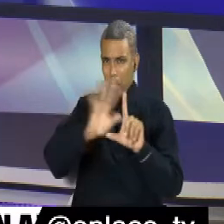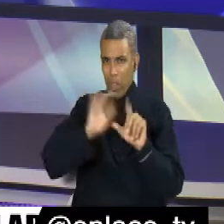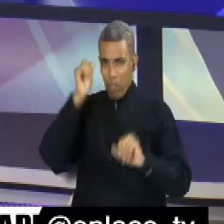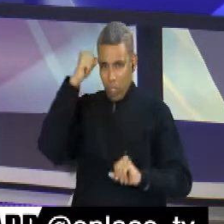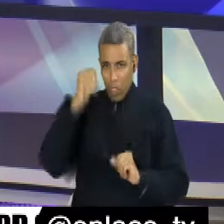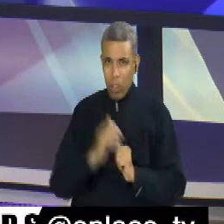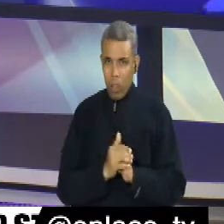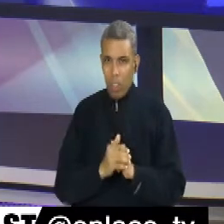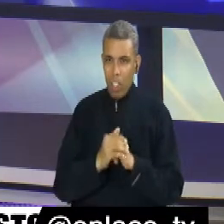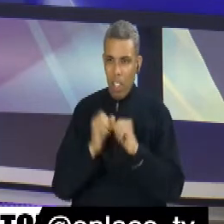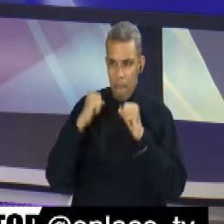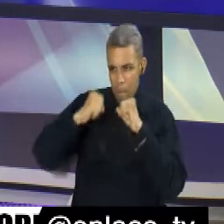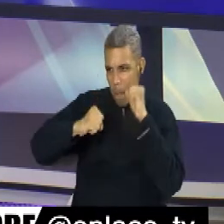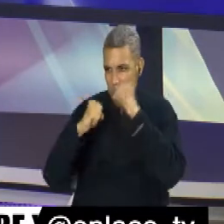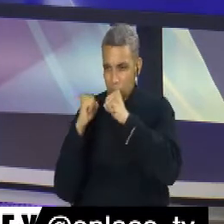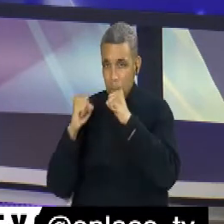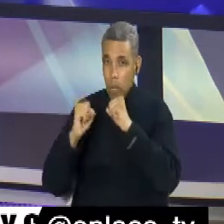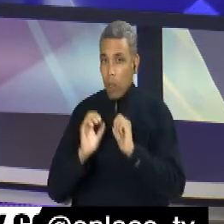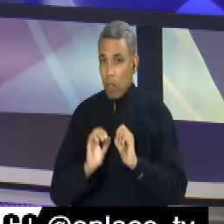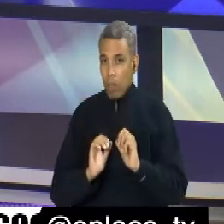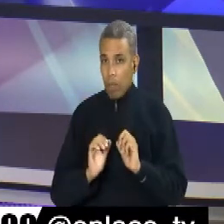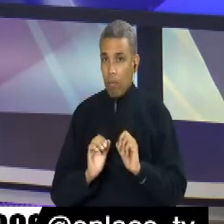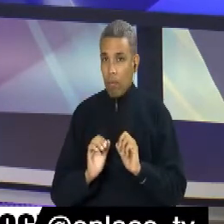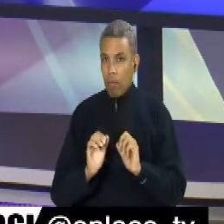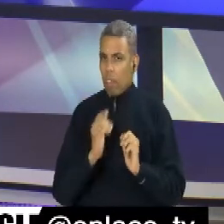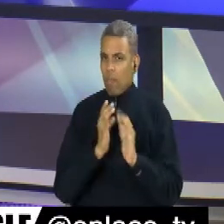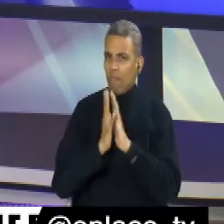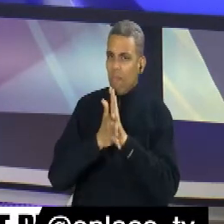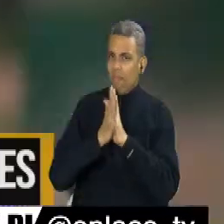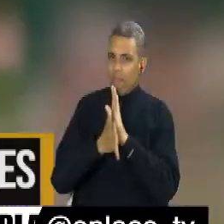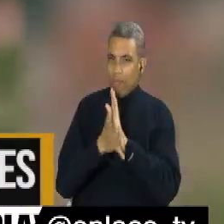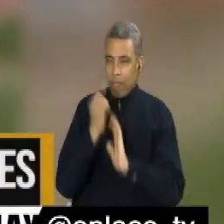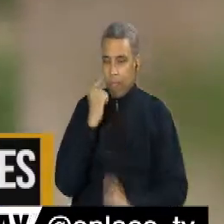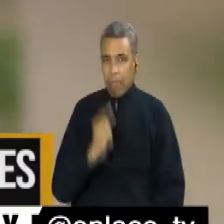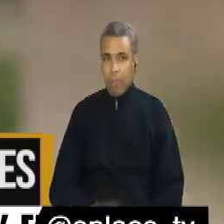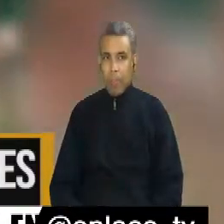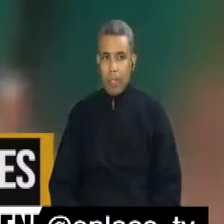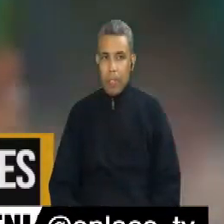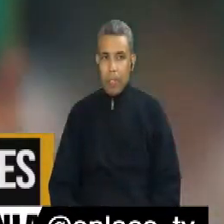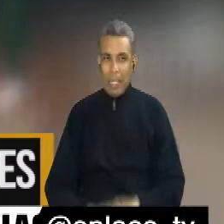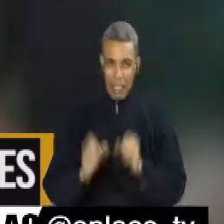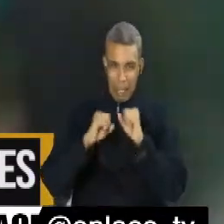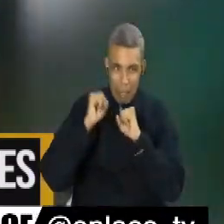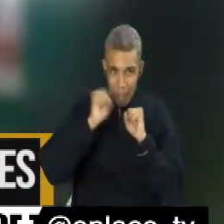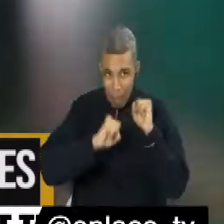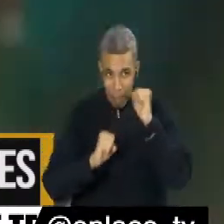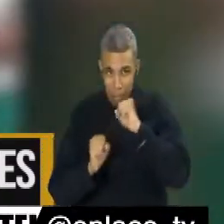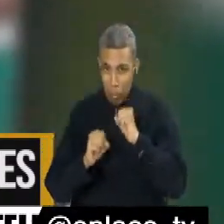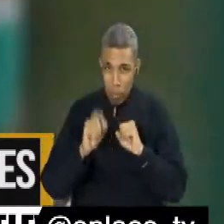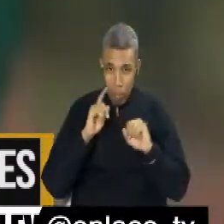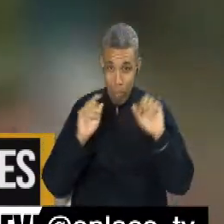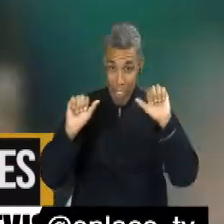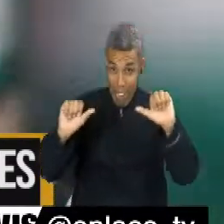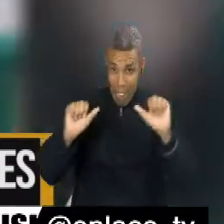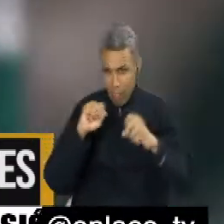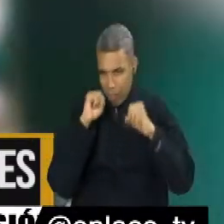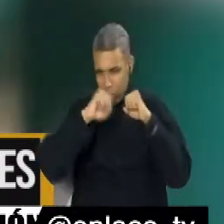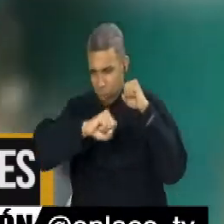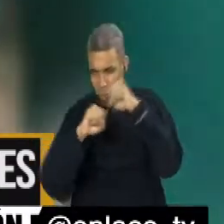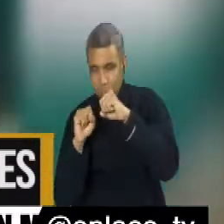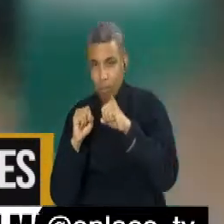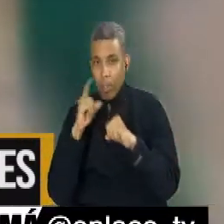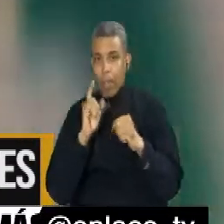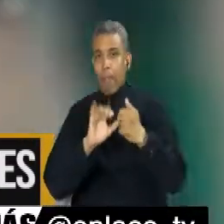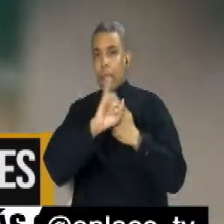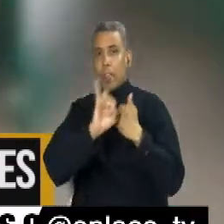implicadas en el hecho serían sancionadas de forma drástica. La riña entre las dos estudiantes del Colegio Instituto Técnico